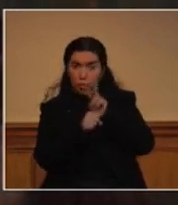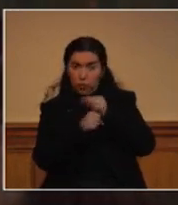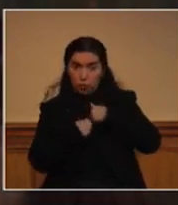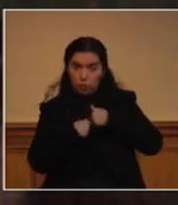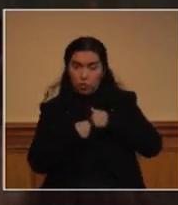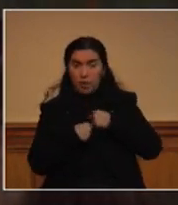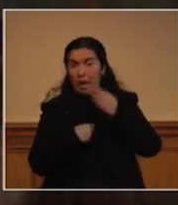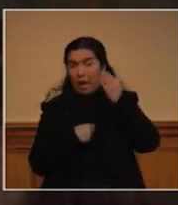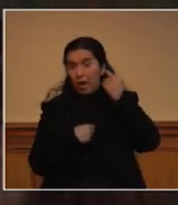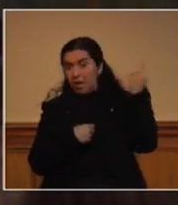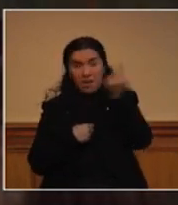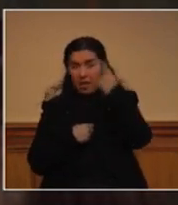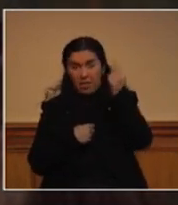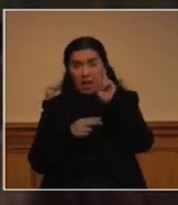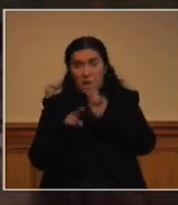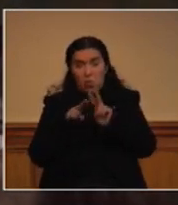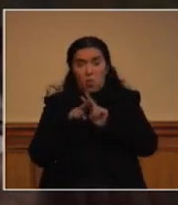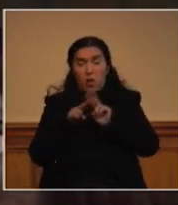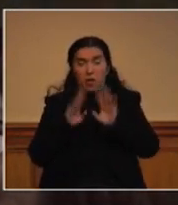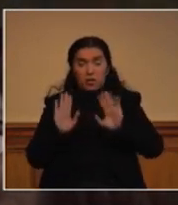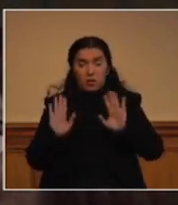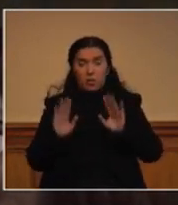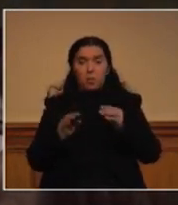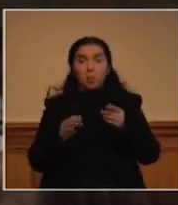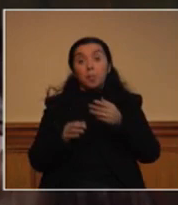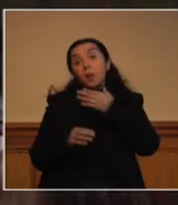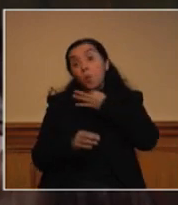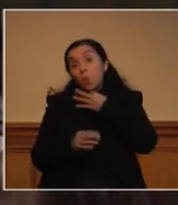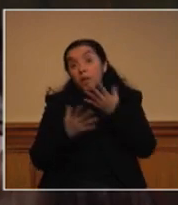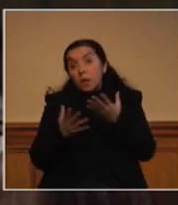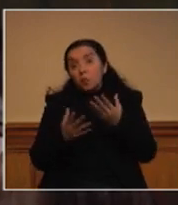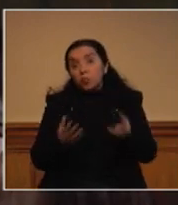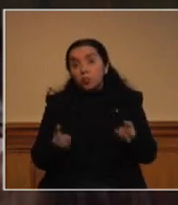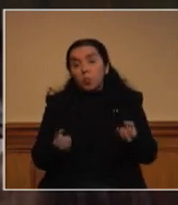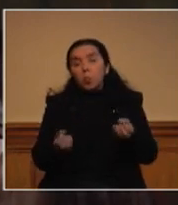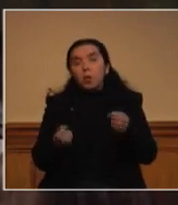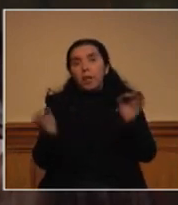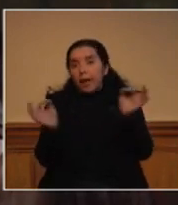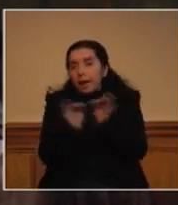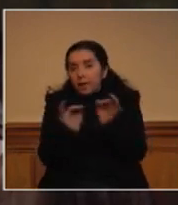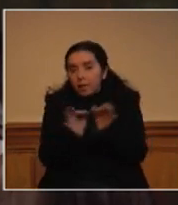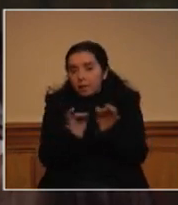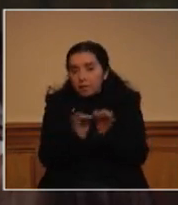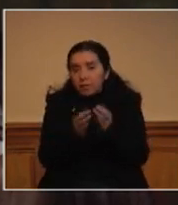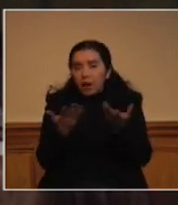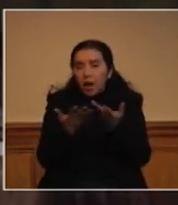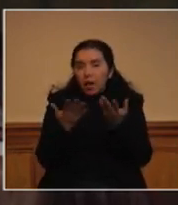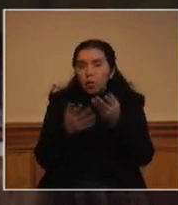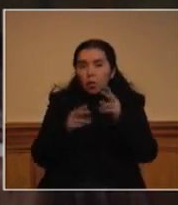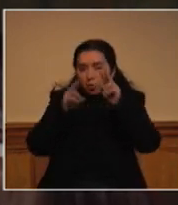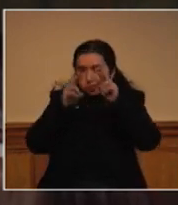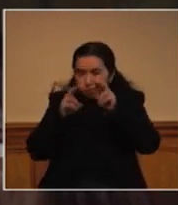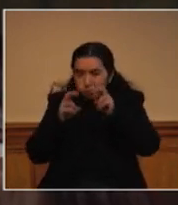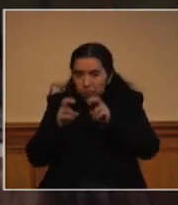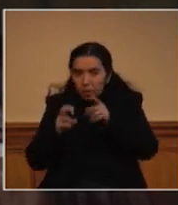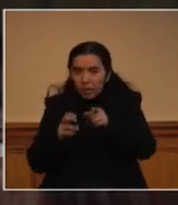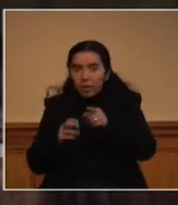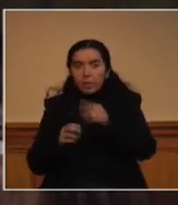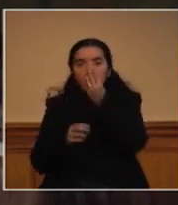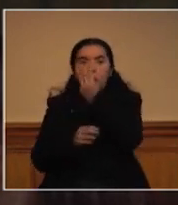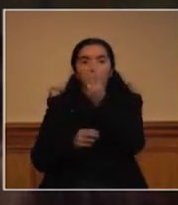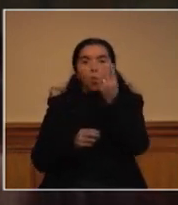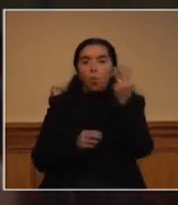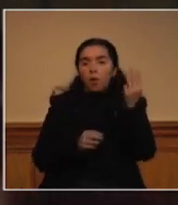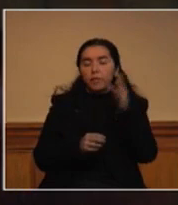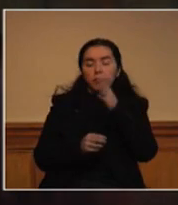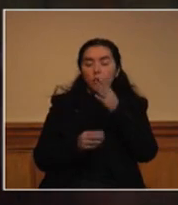en general no hacemos. Entonces me gustaría mucho que nos diera algunas luces como para indagar desde también en la web cómo